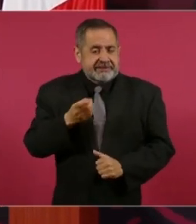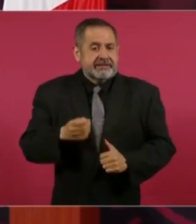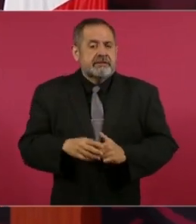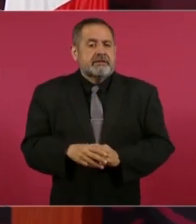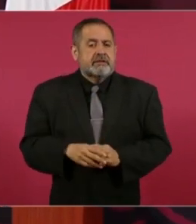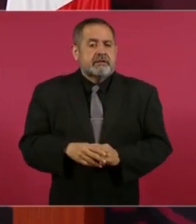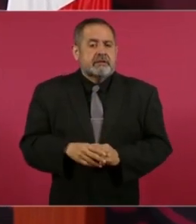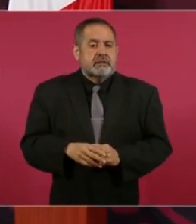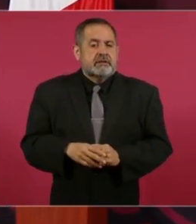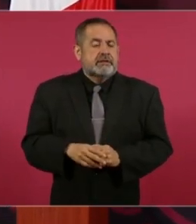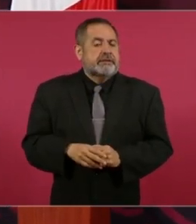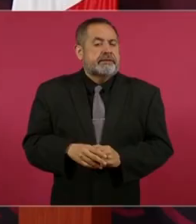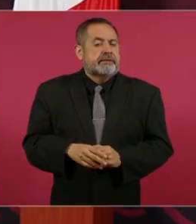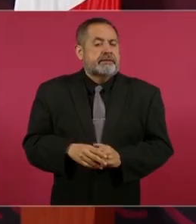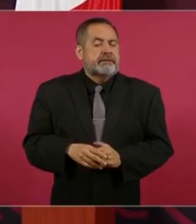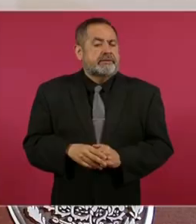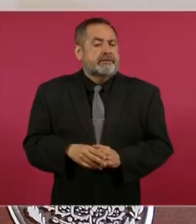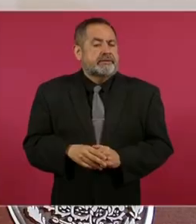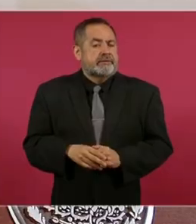todas las empresas